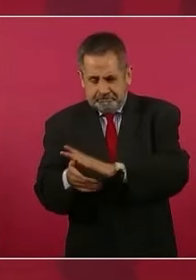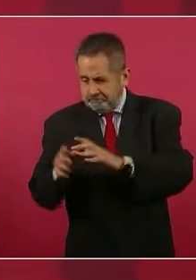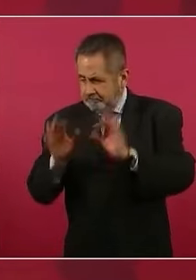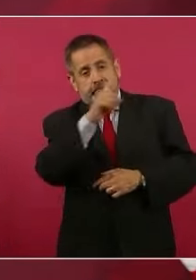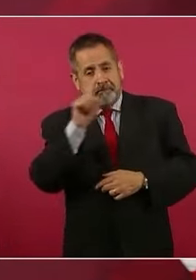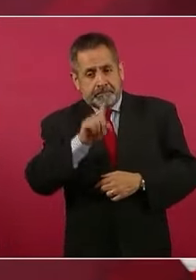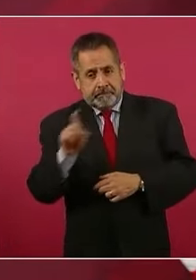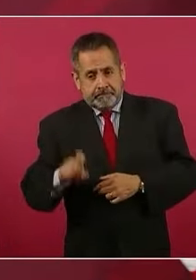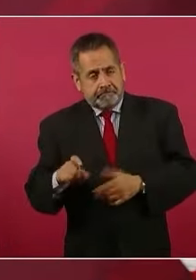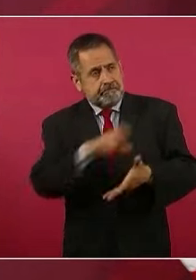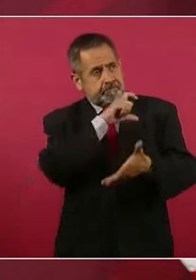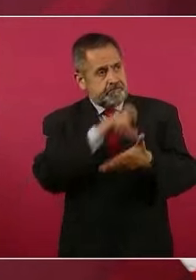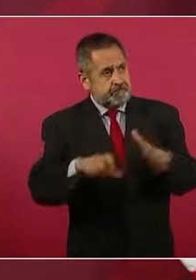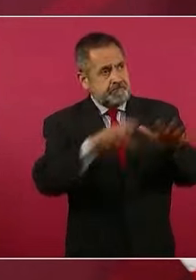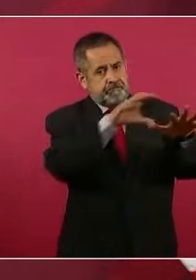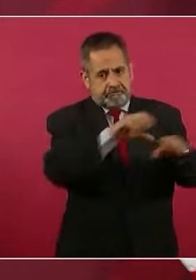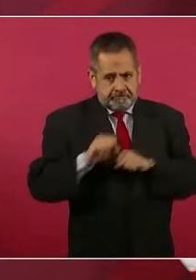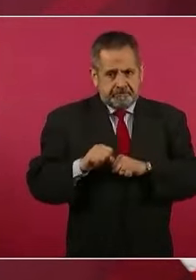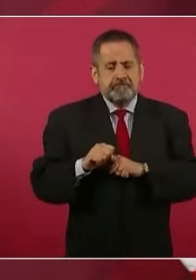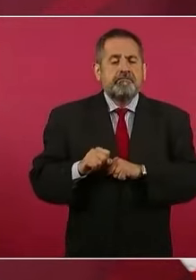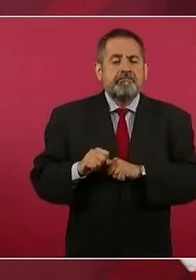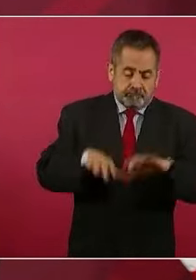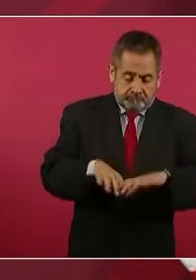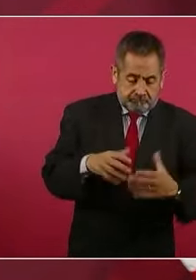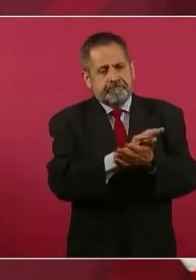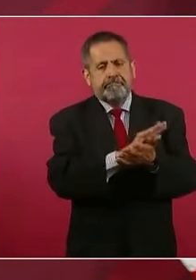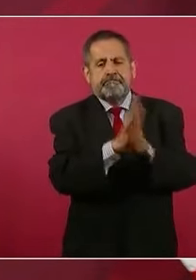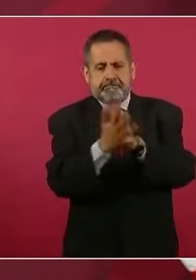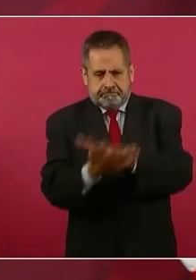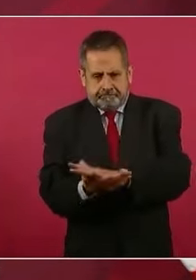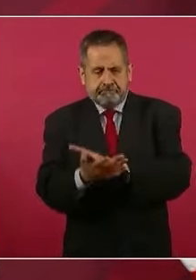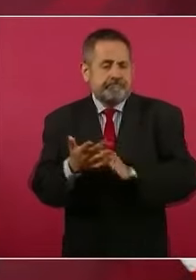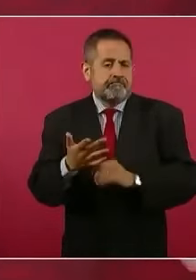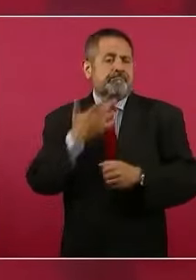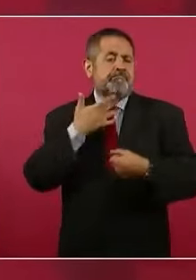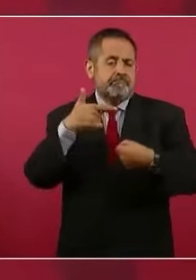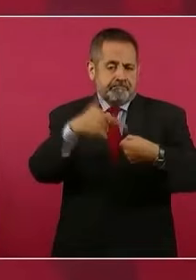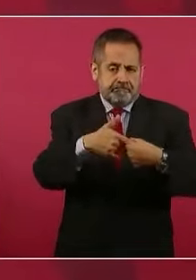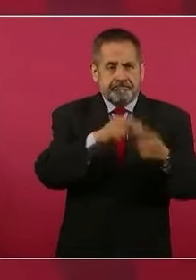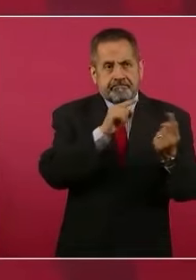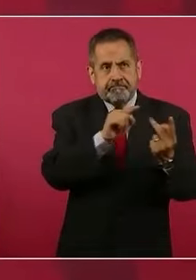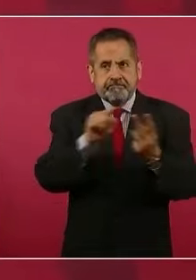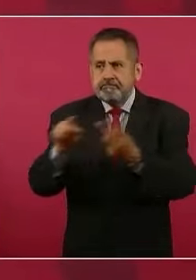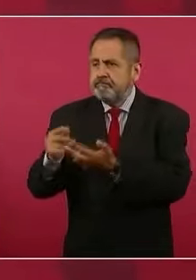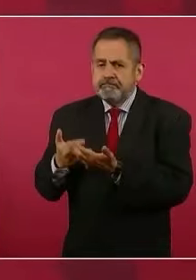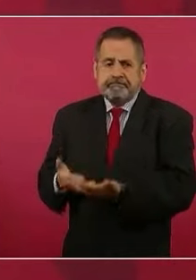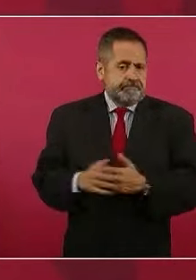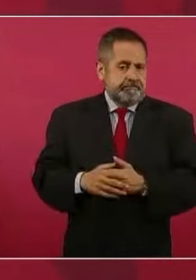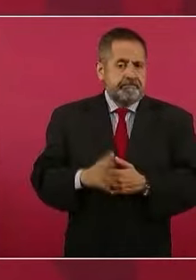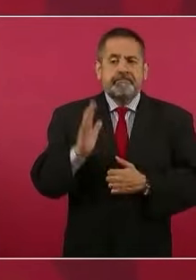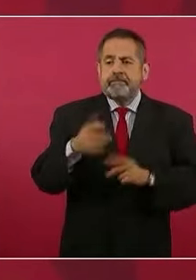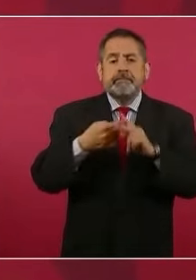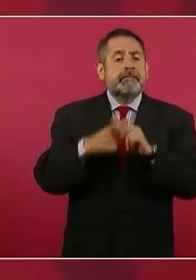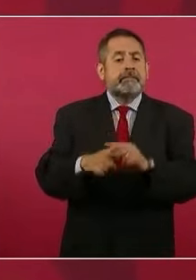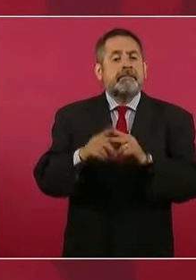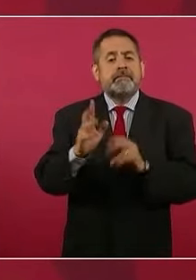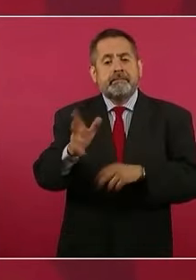Park también para 340 mil barriles. Y ya estamos trabajando, ya se iniciaron los trabajos en